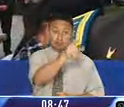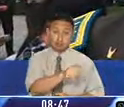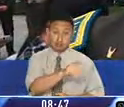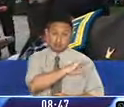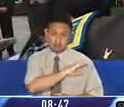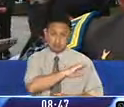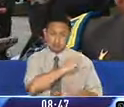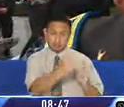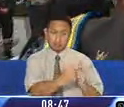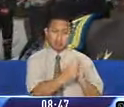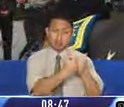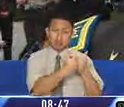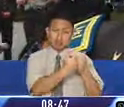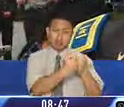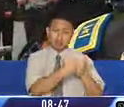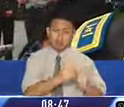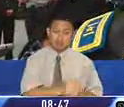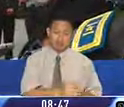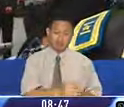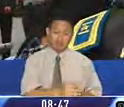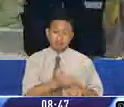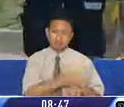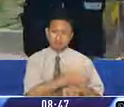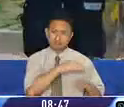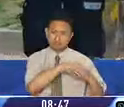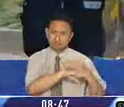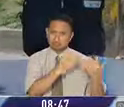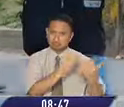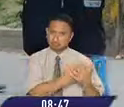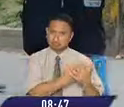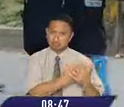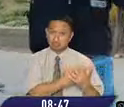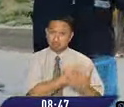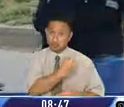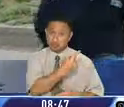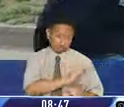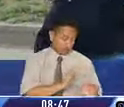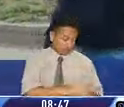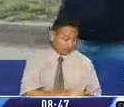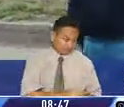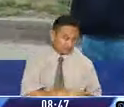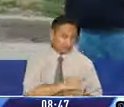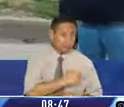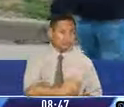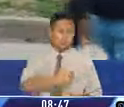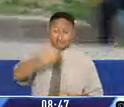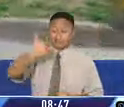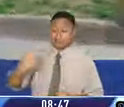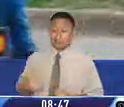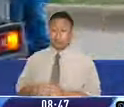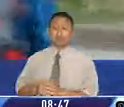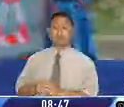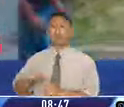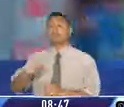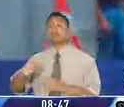hoy Oxis. No tenía antecedentes personales. Pero no fue el único caso. Horas atrás, en la avenida Unión Cívica, un hombre de 40 años de edad fue asesinado